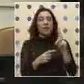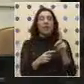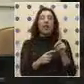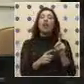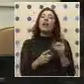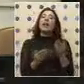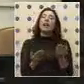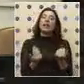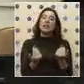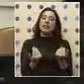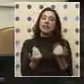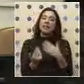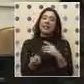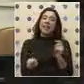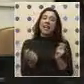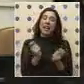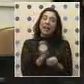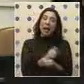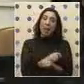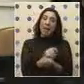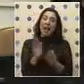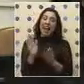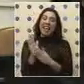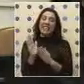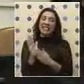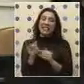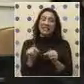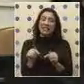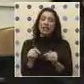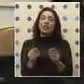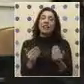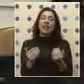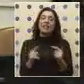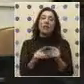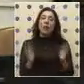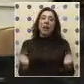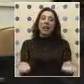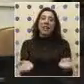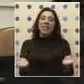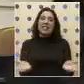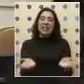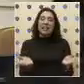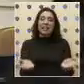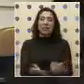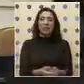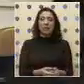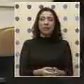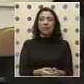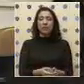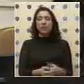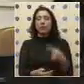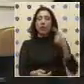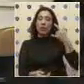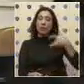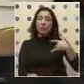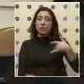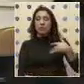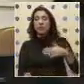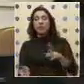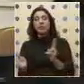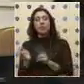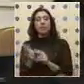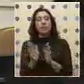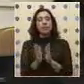y se requiere de si queremos cambiar este estatus cubo justamente se requiere de un incentivo. Por lo tanto, nos parece valioso que